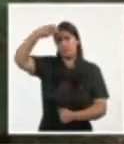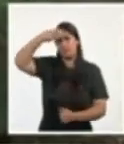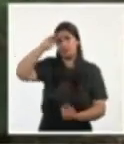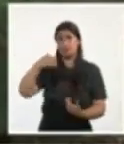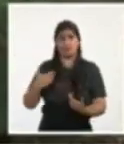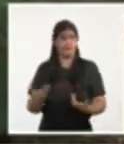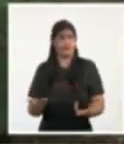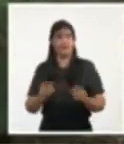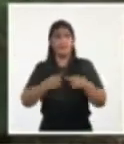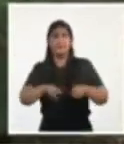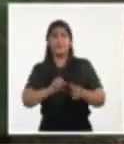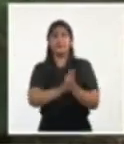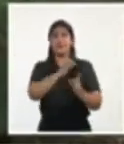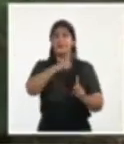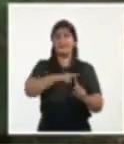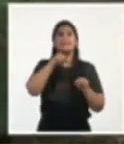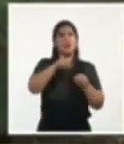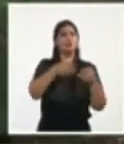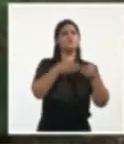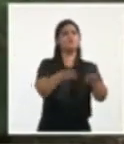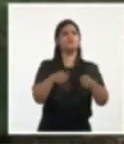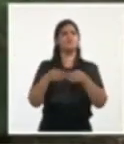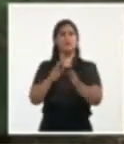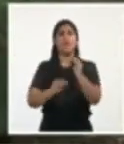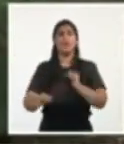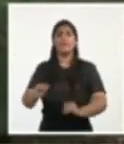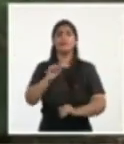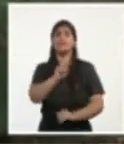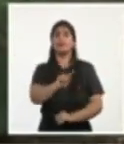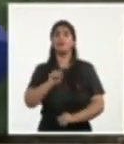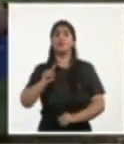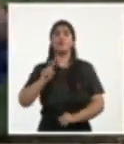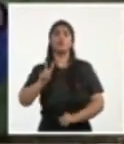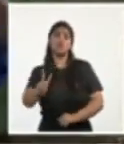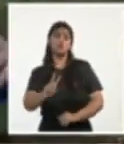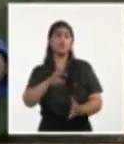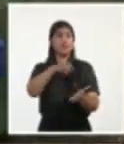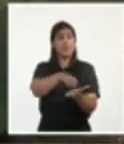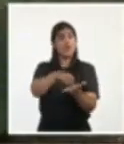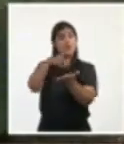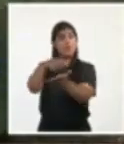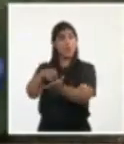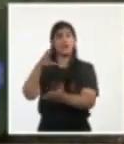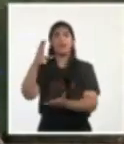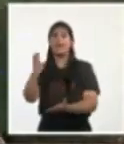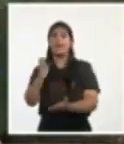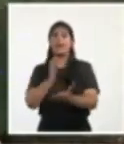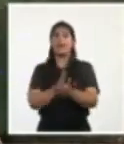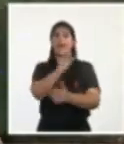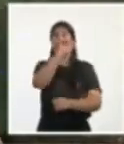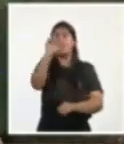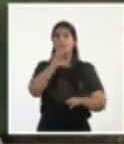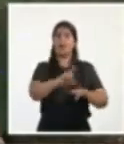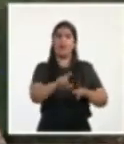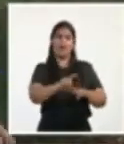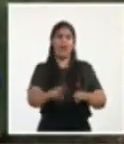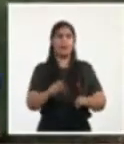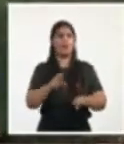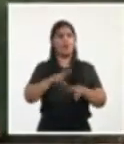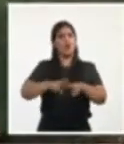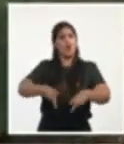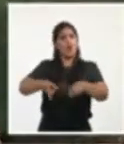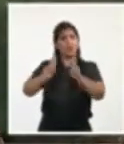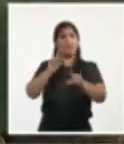Pero Matanzas hoy tiene abierto más de 112 centros, entre escuelas en el campo, hoteles y otros lugares, donde está tratando de dar esa